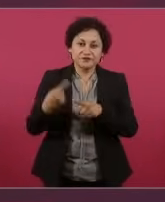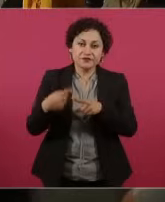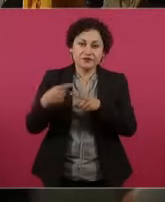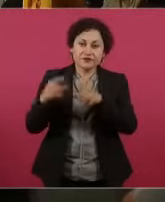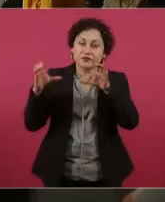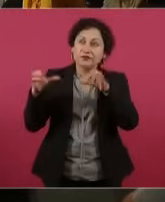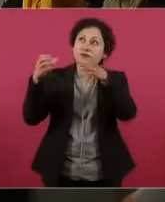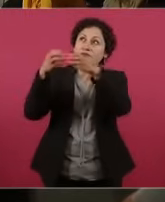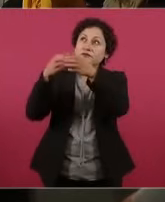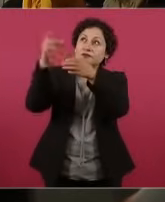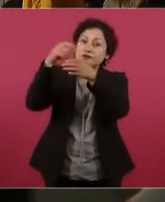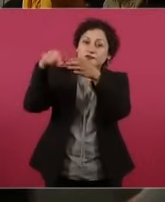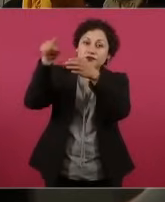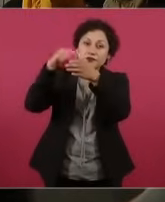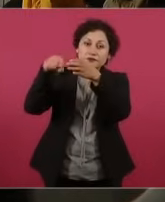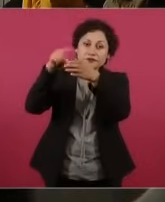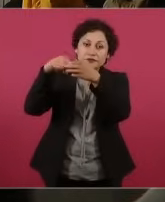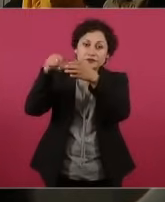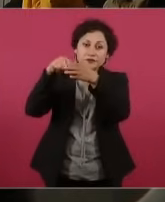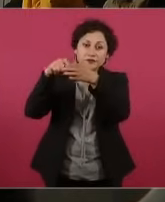impusieron al presidente.